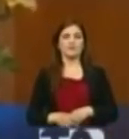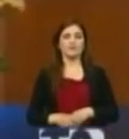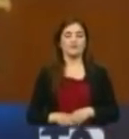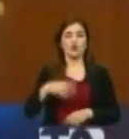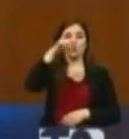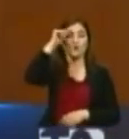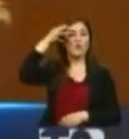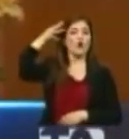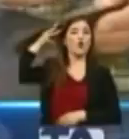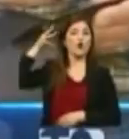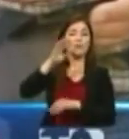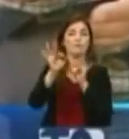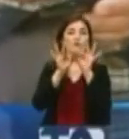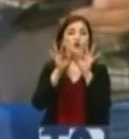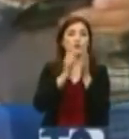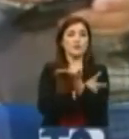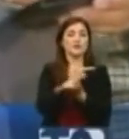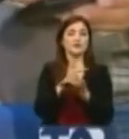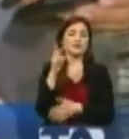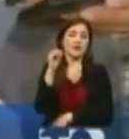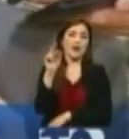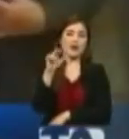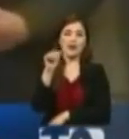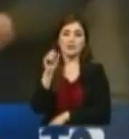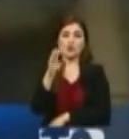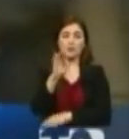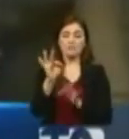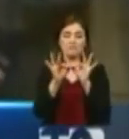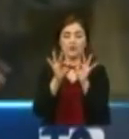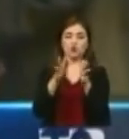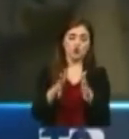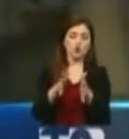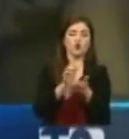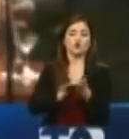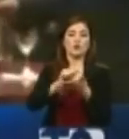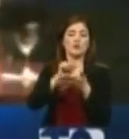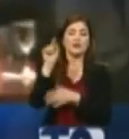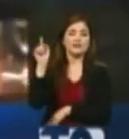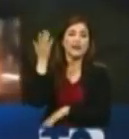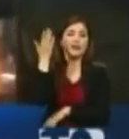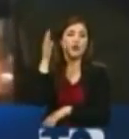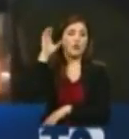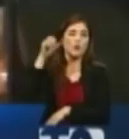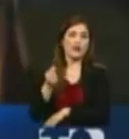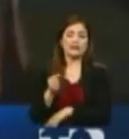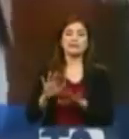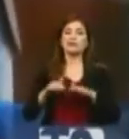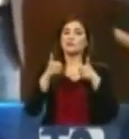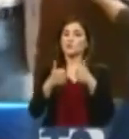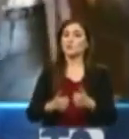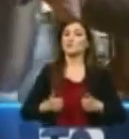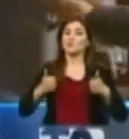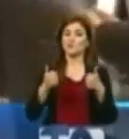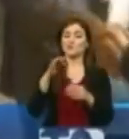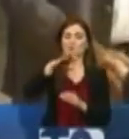Gustavo Baroja, prefecto de Pichincha, Paul Carrasco, prefecto de Azuay y Marcelo Cabrera, alcalde de Cuenca, se perfilan como posibles